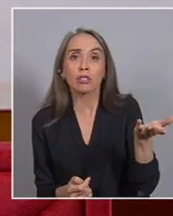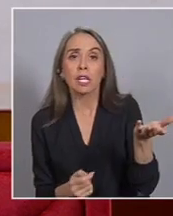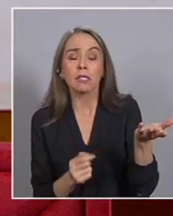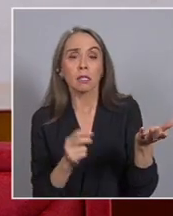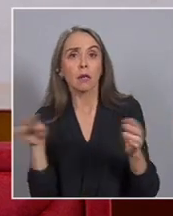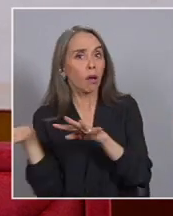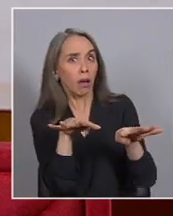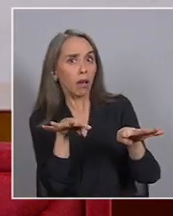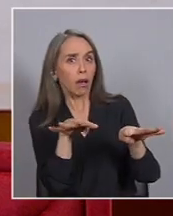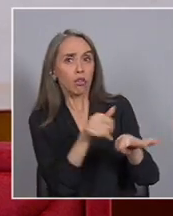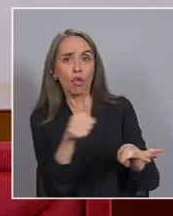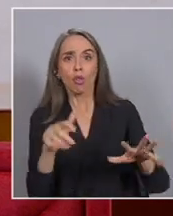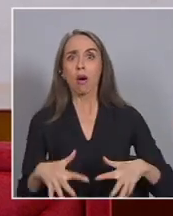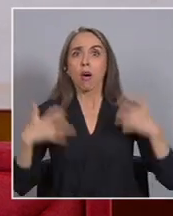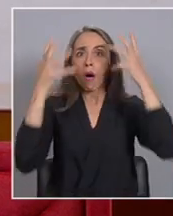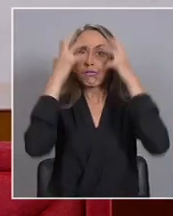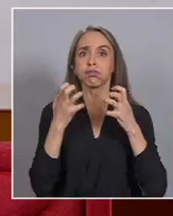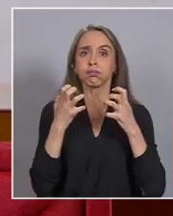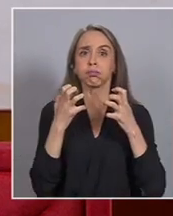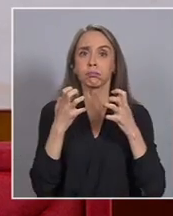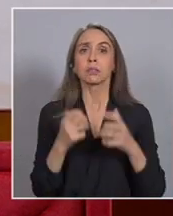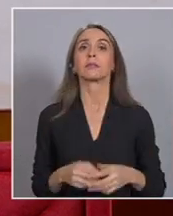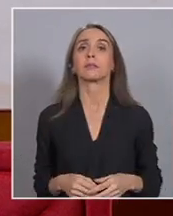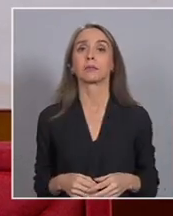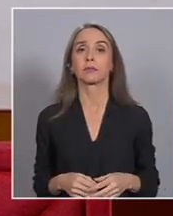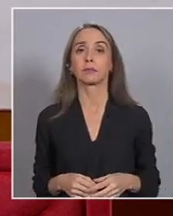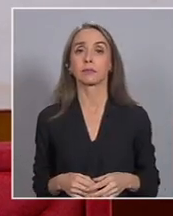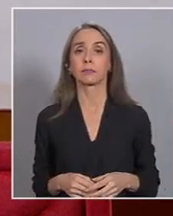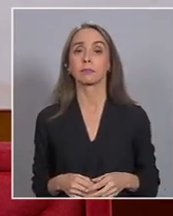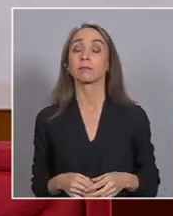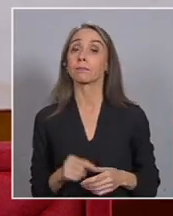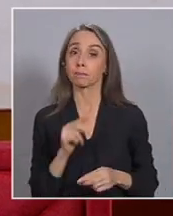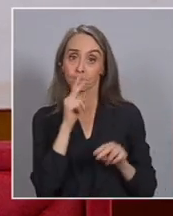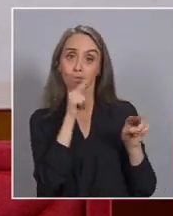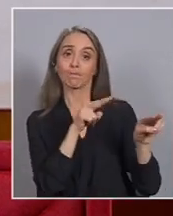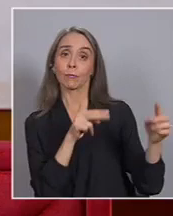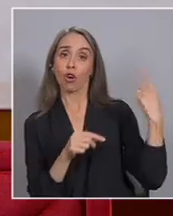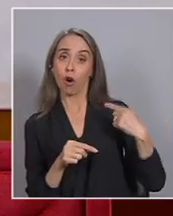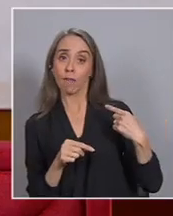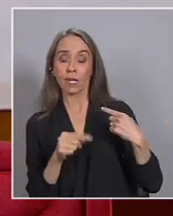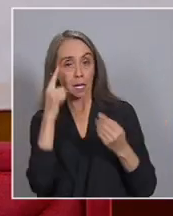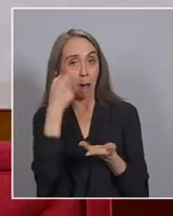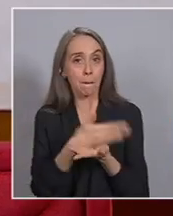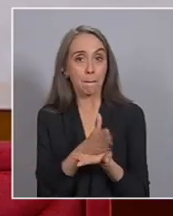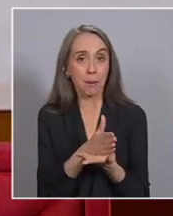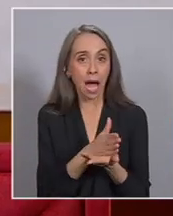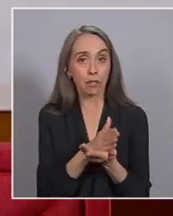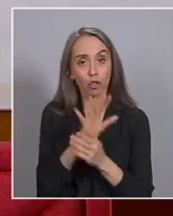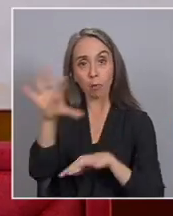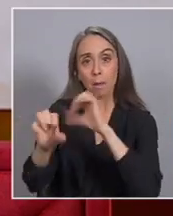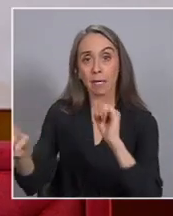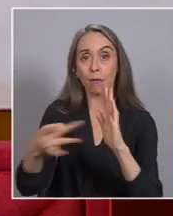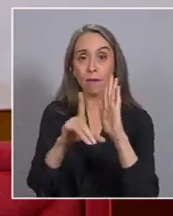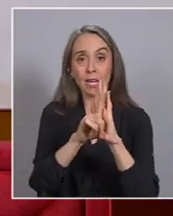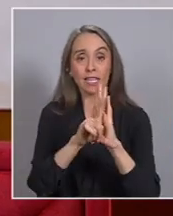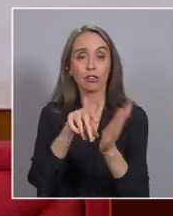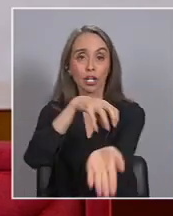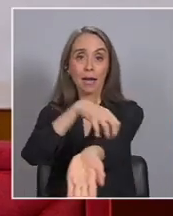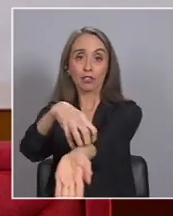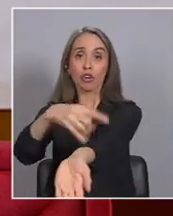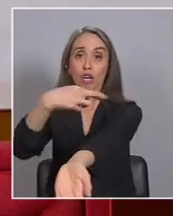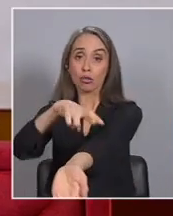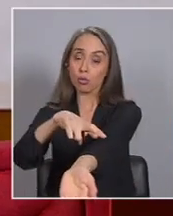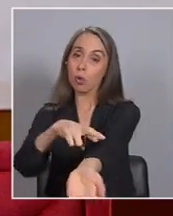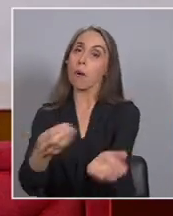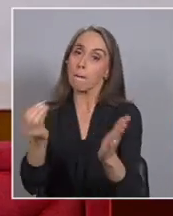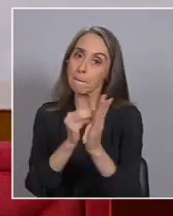indignan. Y esto nos obliga a actualizar nuestras estrategias de persecución del delito en la zona, a